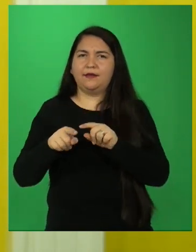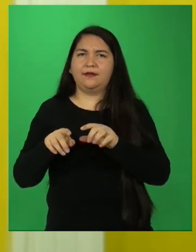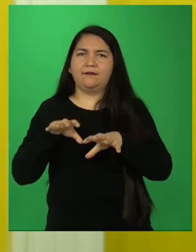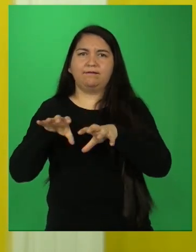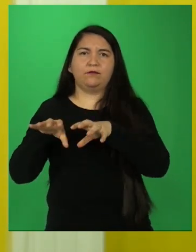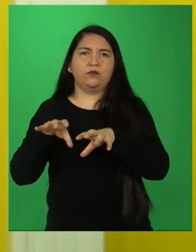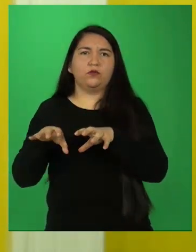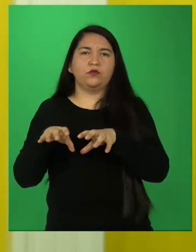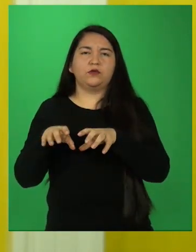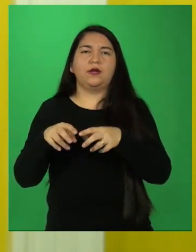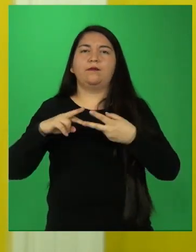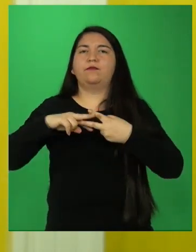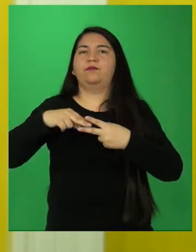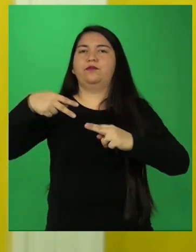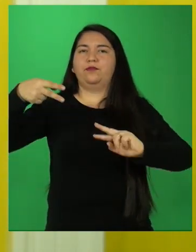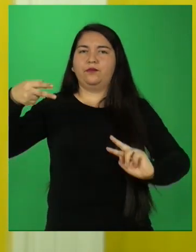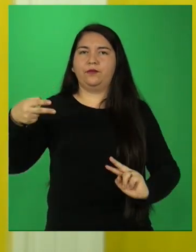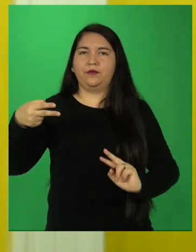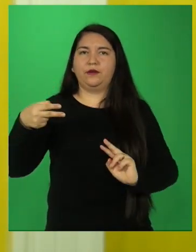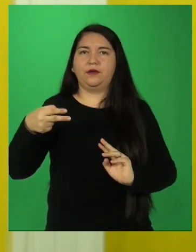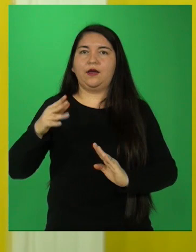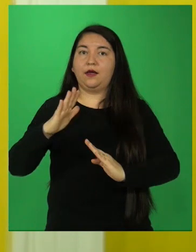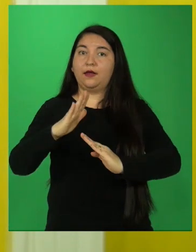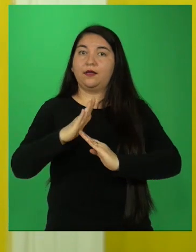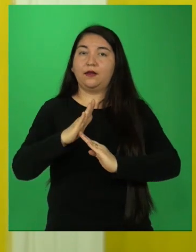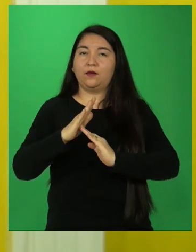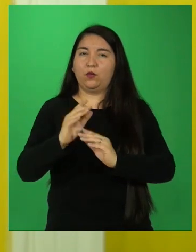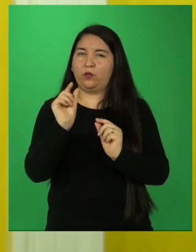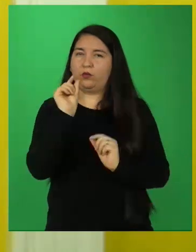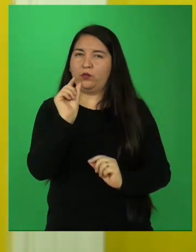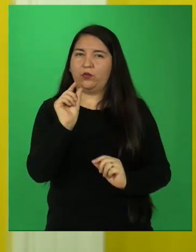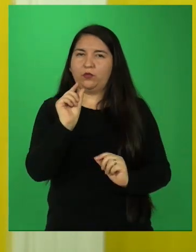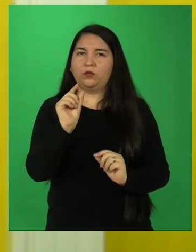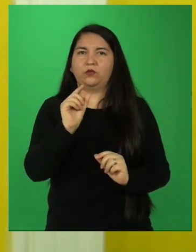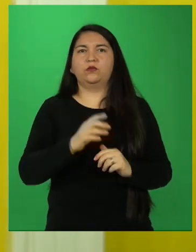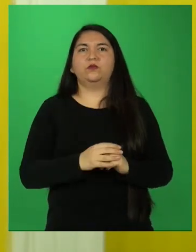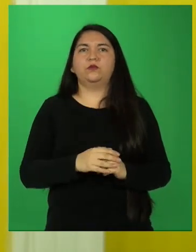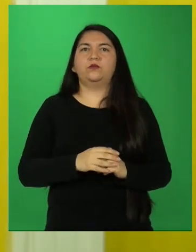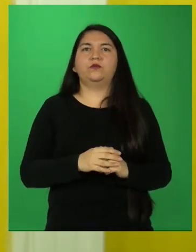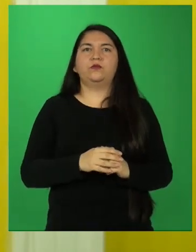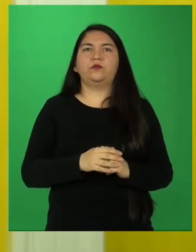de genes. Y acá quiero detenerme un poco para hacer